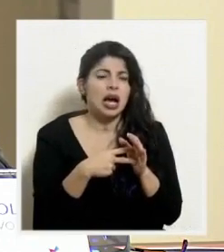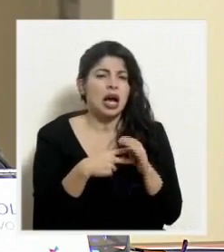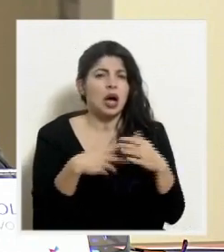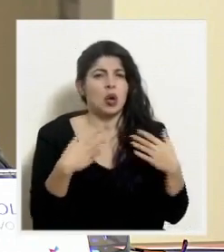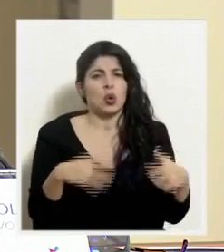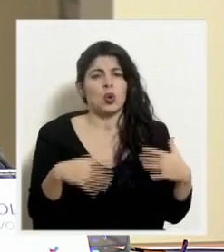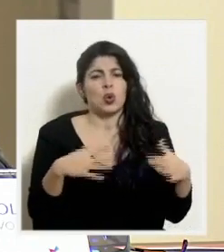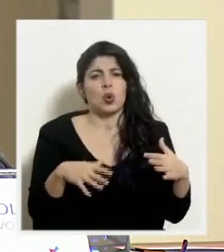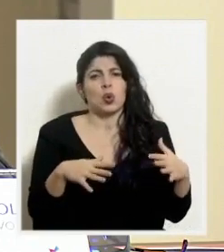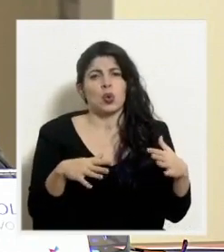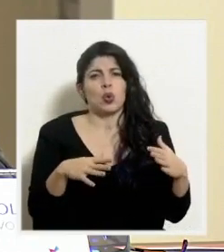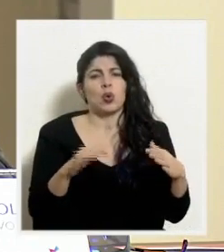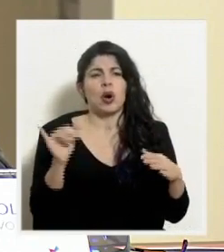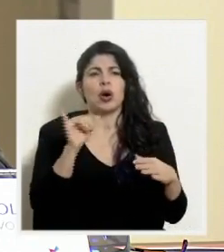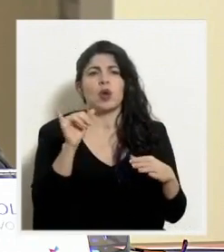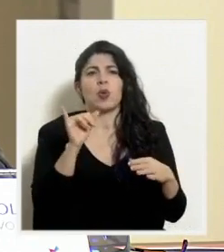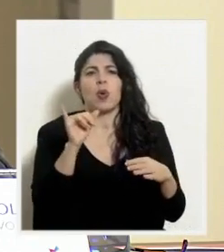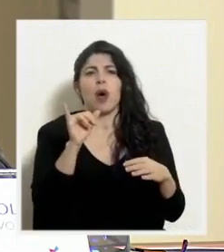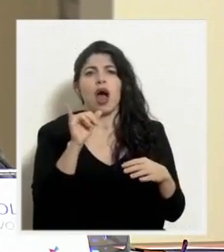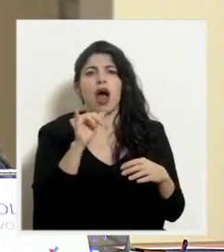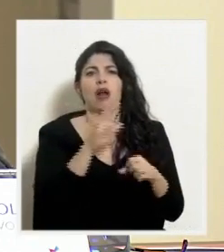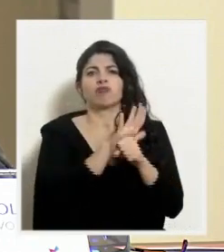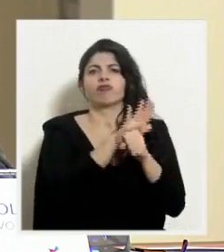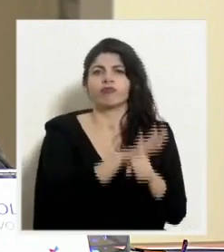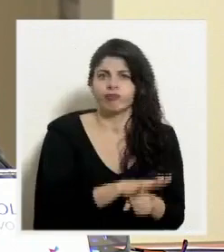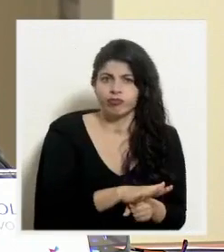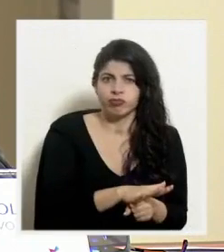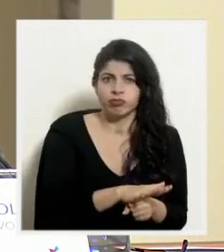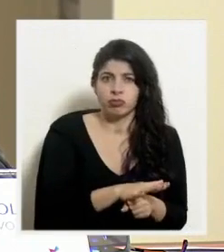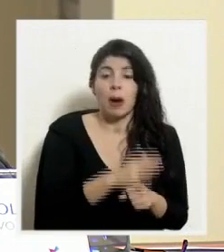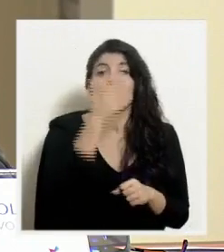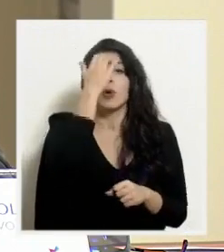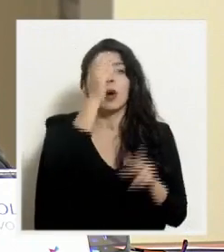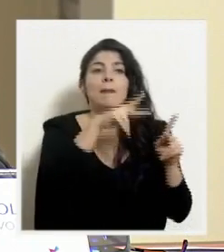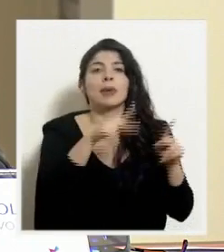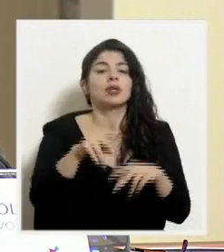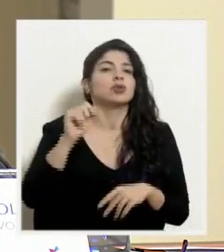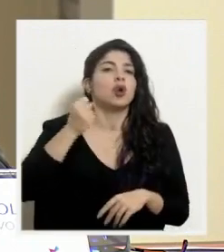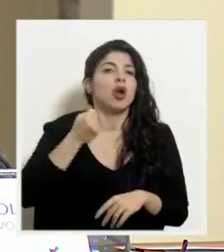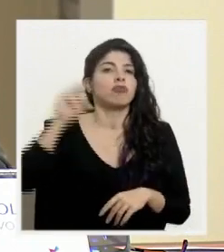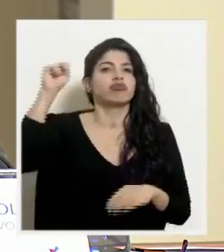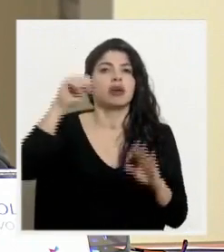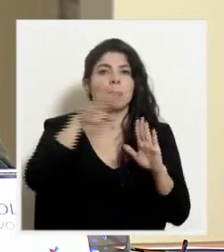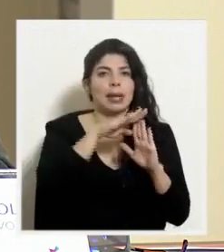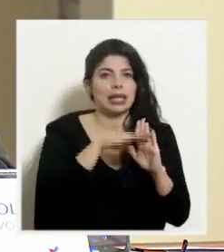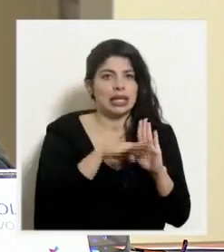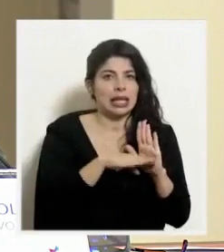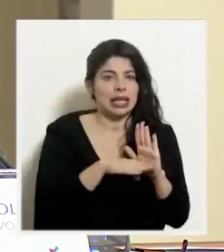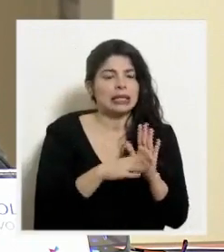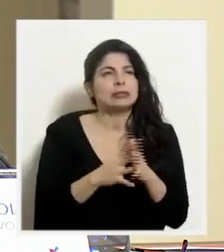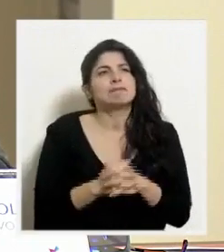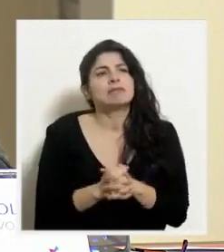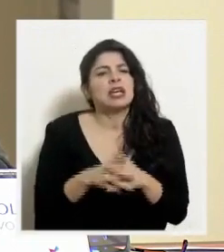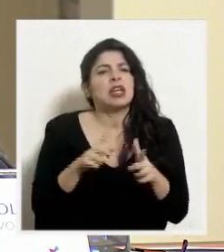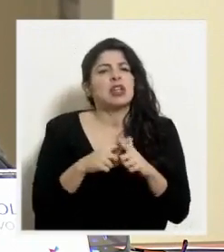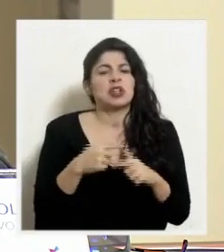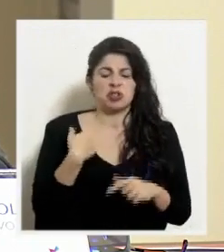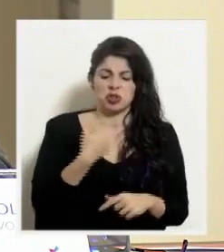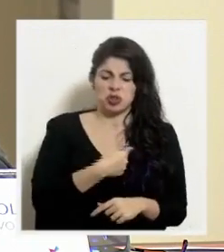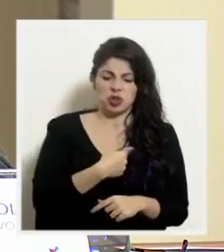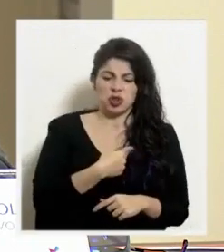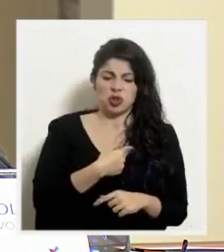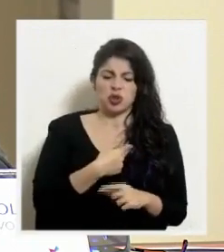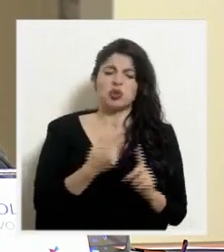sublevación, un desacato de las medidas. Entonces, mi pregunta es, ¿qué ganamos